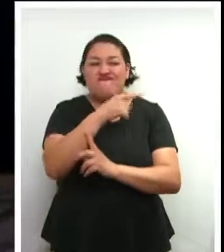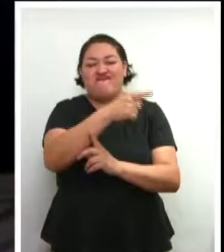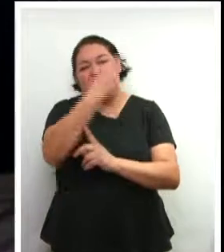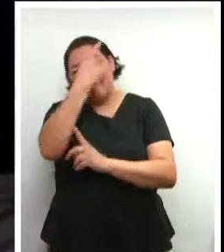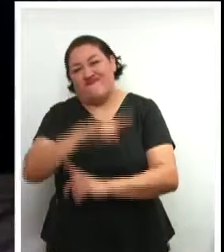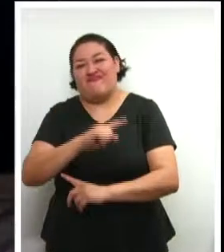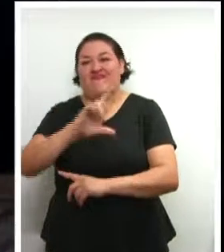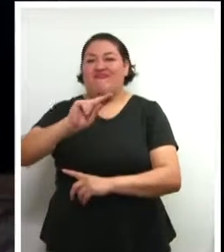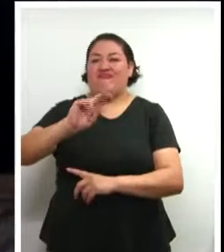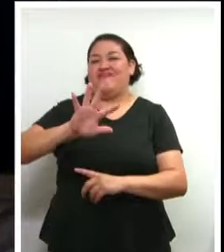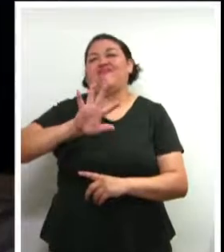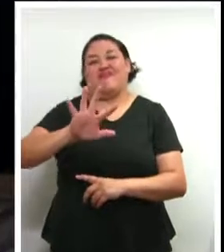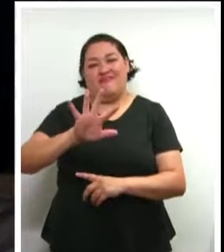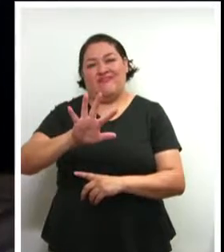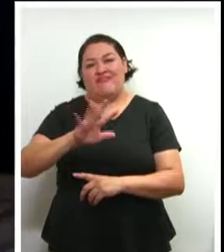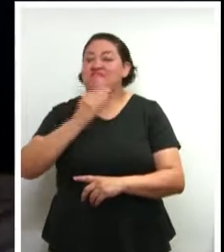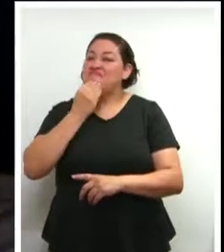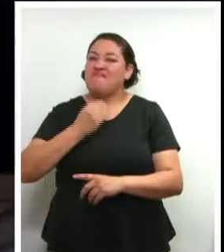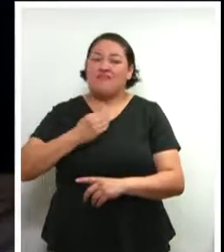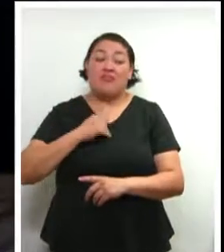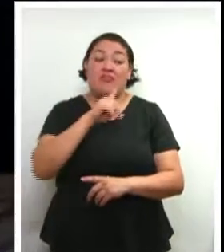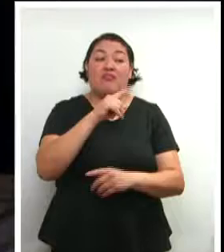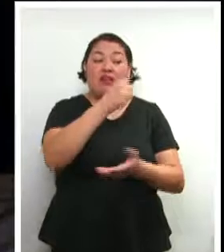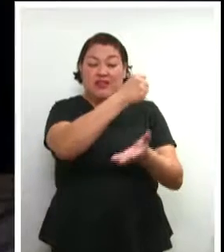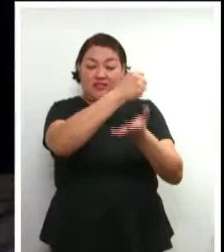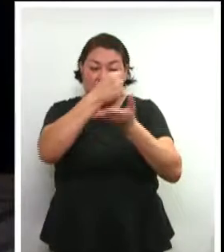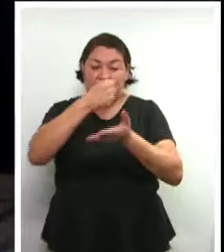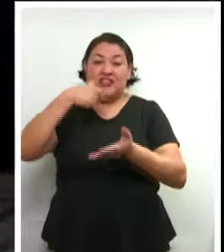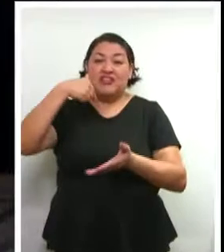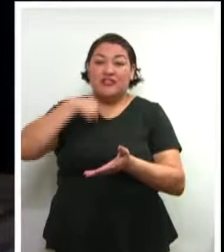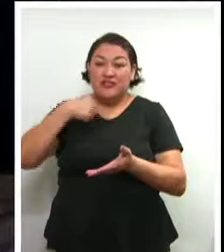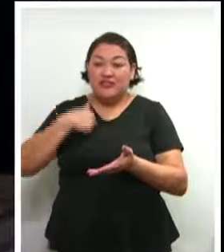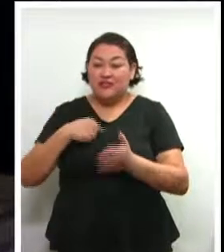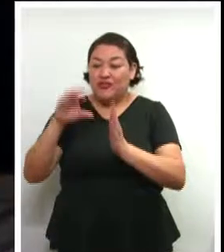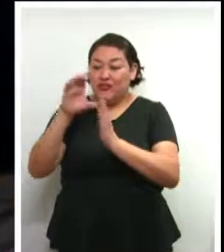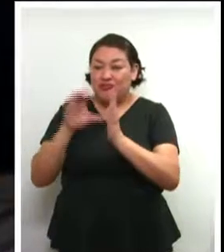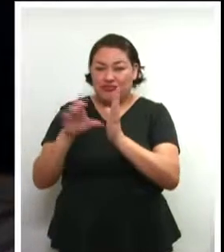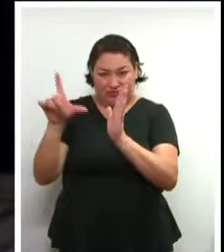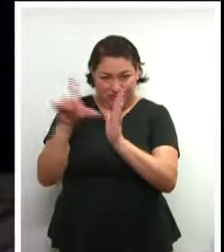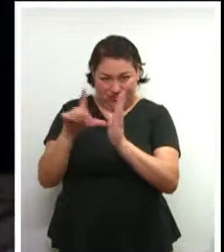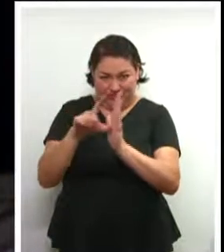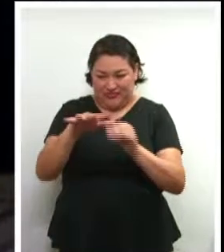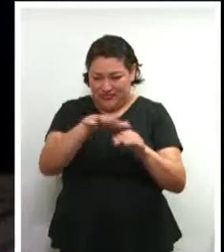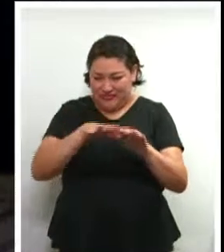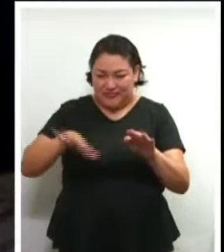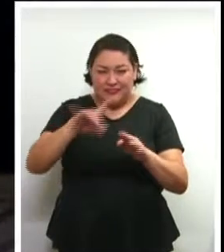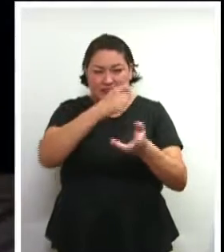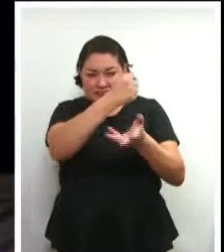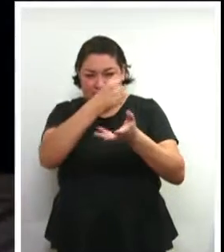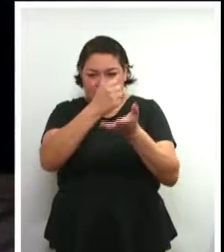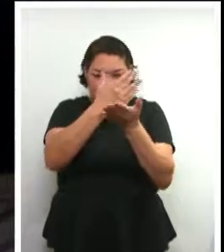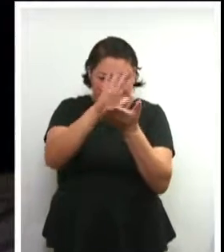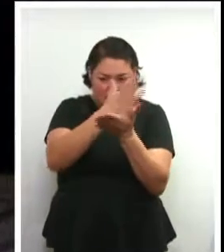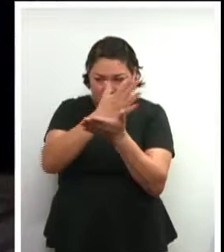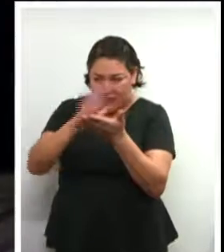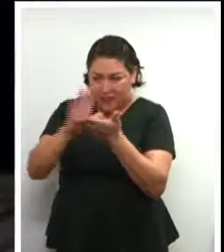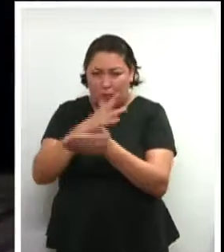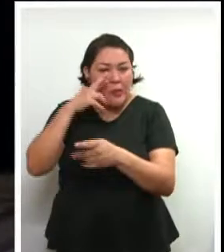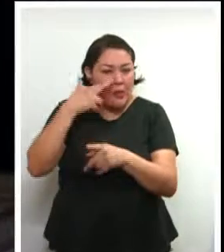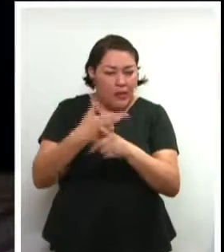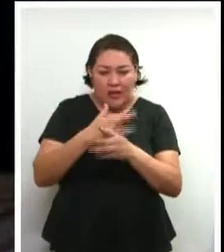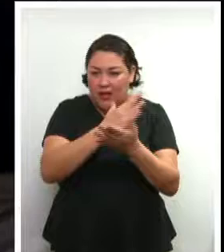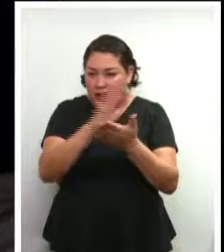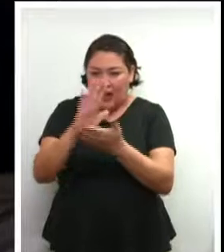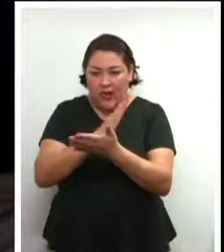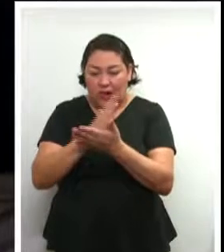menos, sino que tienes que distribuirlas, tú constituyente en la Constitución local, tienes que distribuirlas entre el